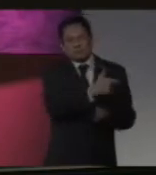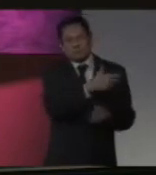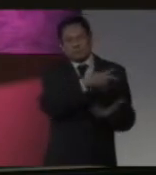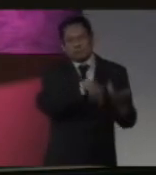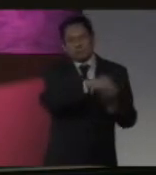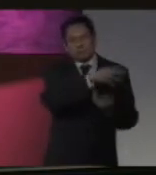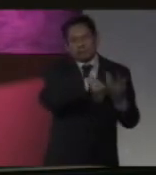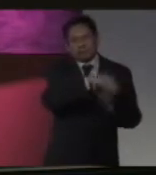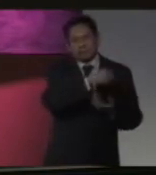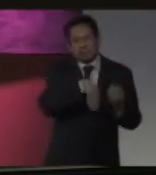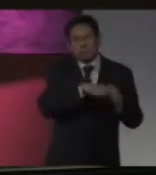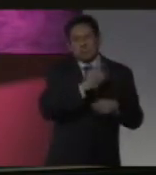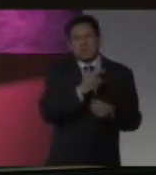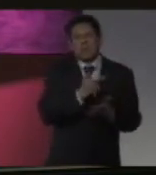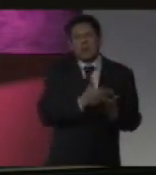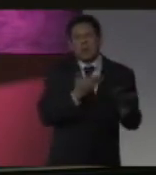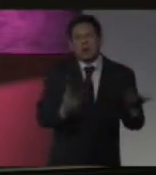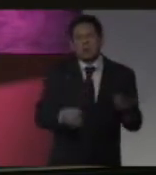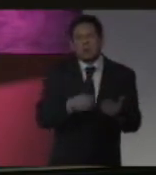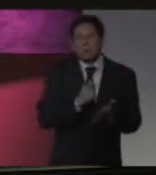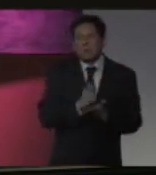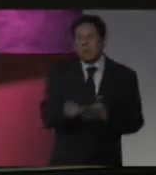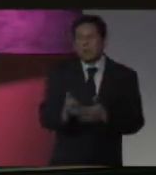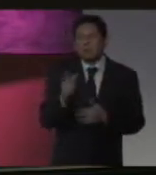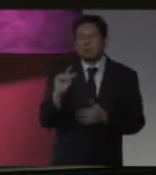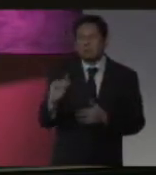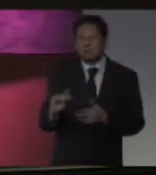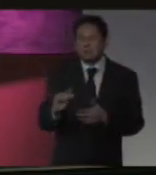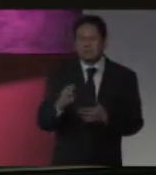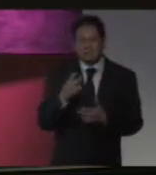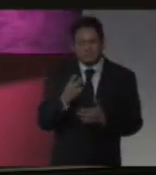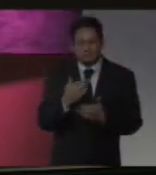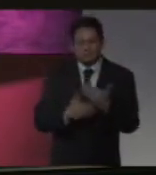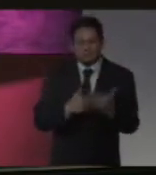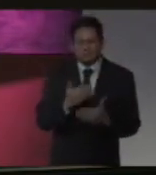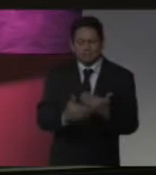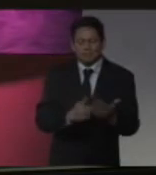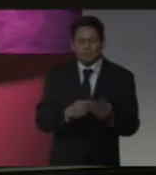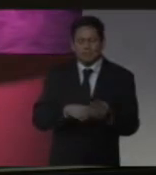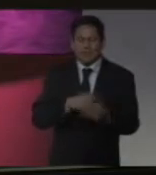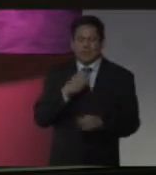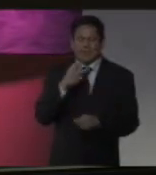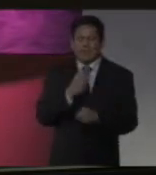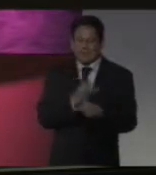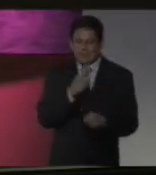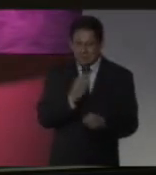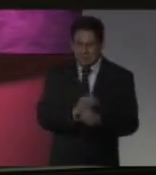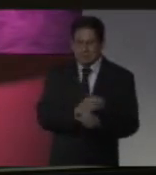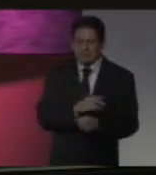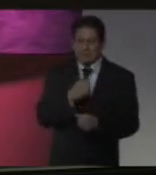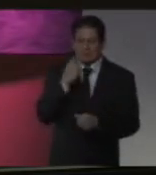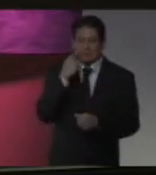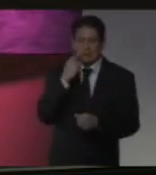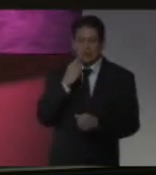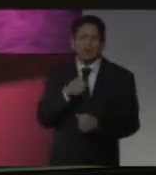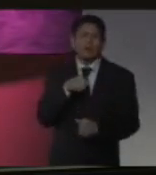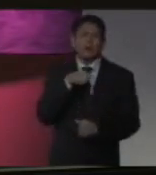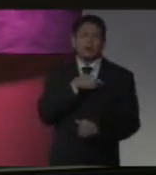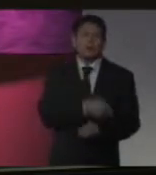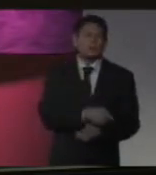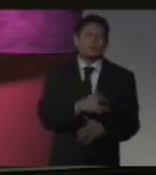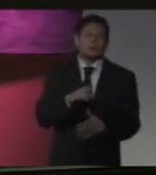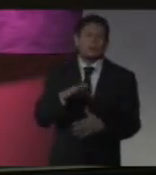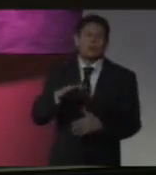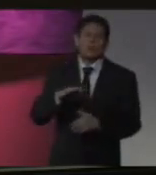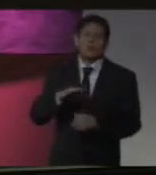de trabajo. Todo eso está hoy en marcha. Y en tercer lugar, que es lo que interesa más en este espacio, apropiación, destrucción de